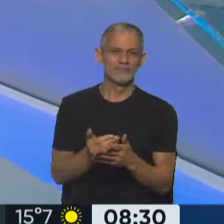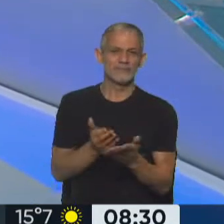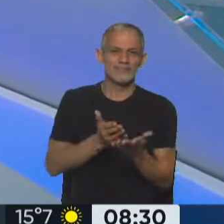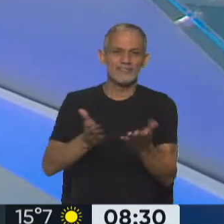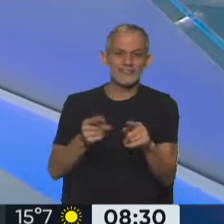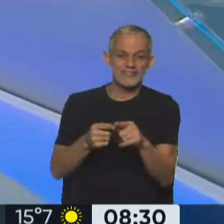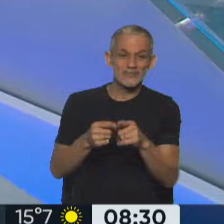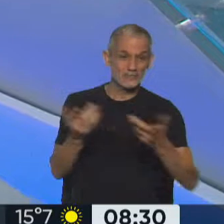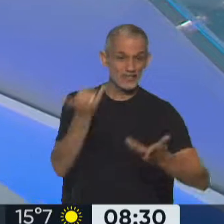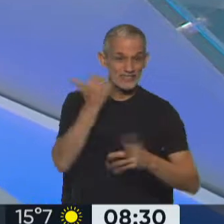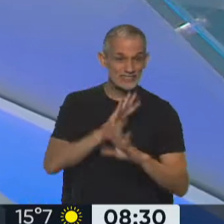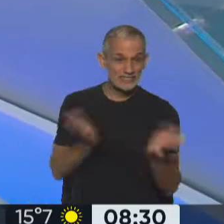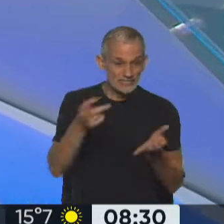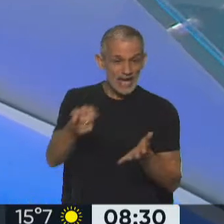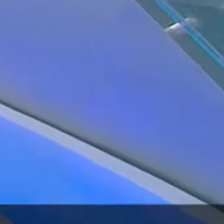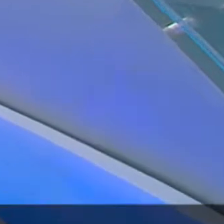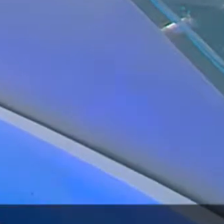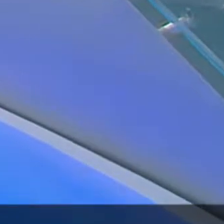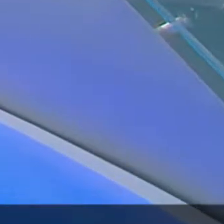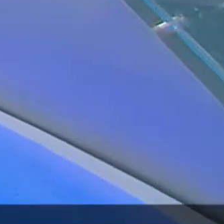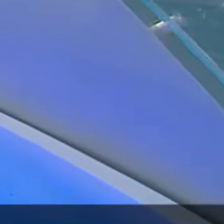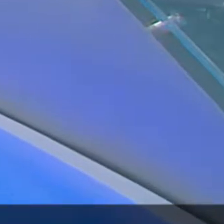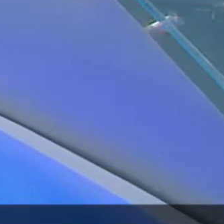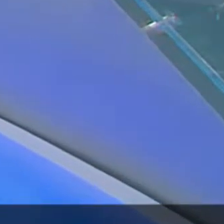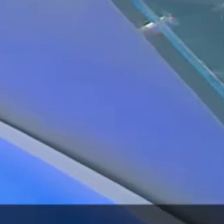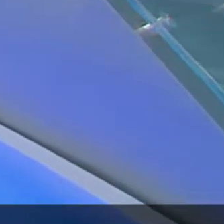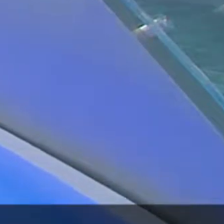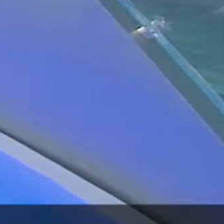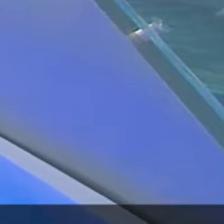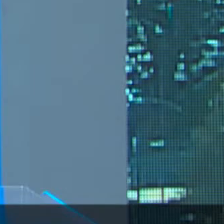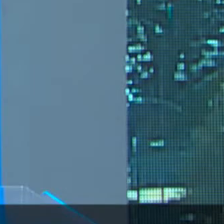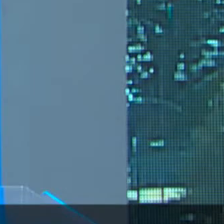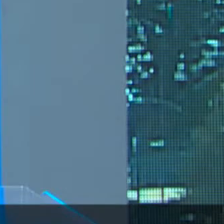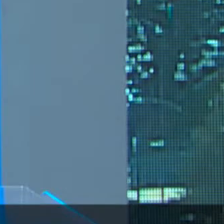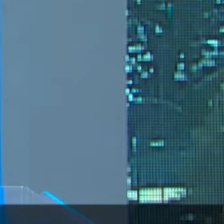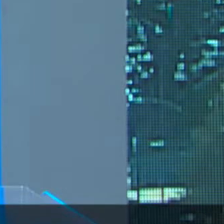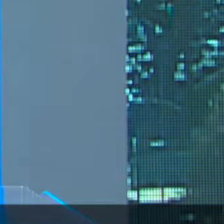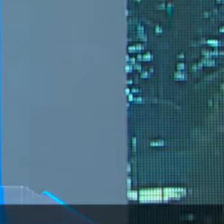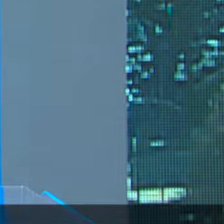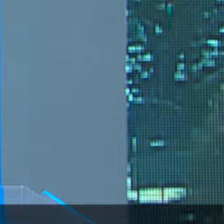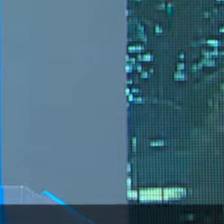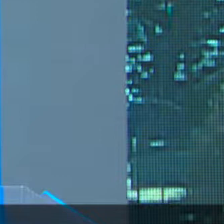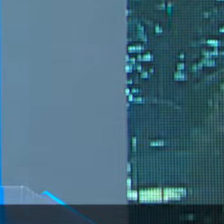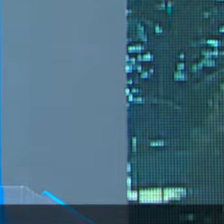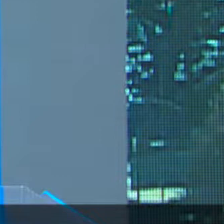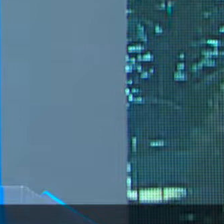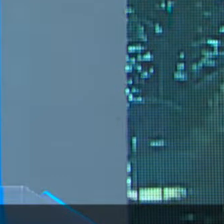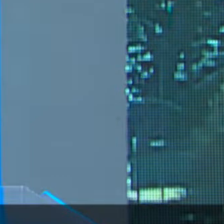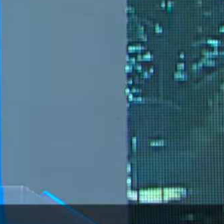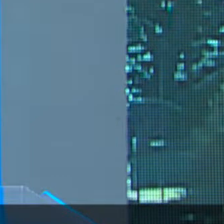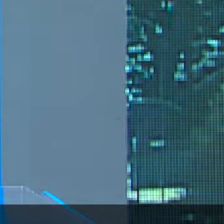contexto también que se da en el momento de evitar más muertes hay una cadena de responsabilidades que es necesario entender no es solamente